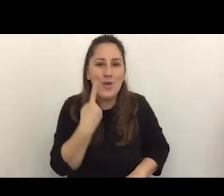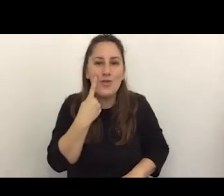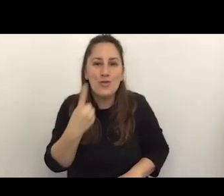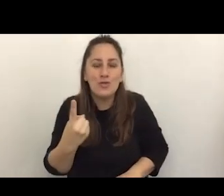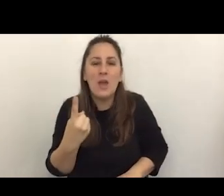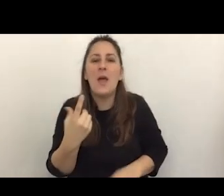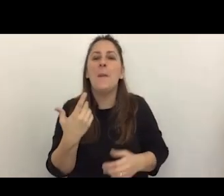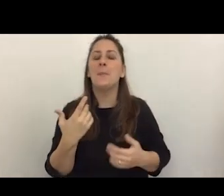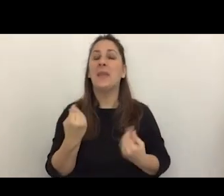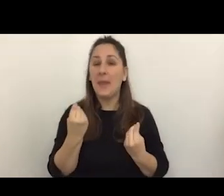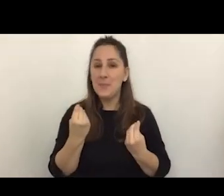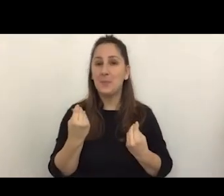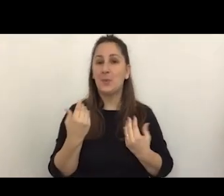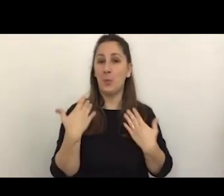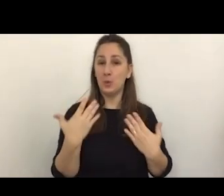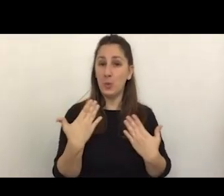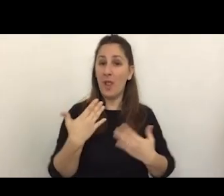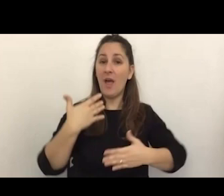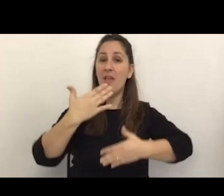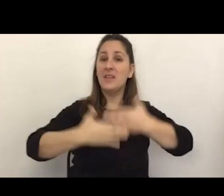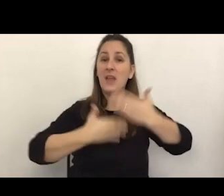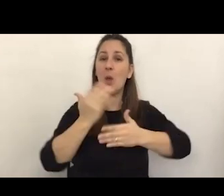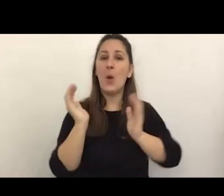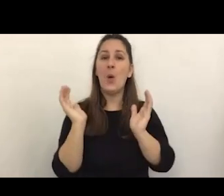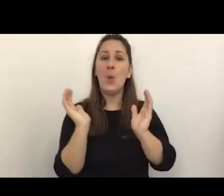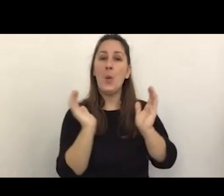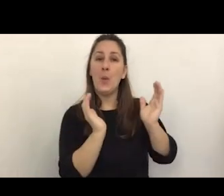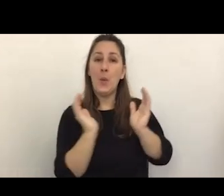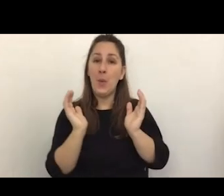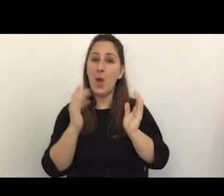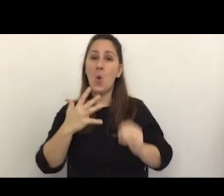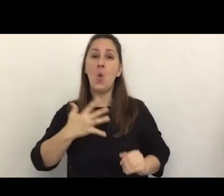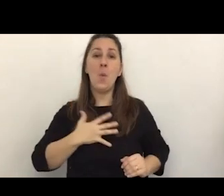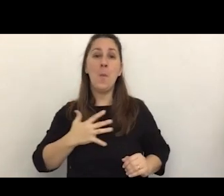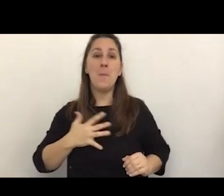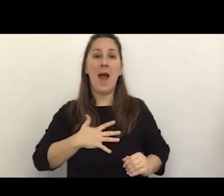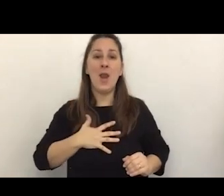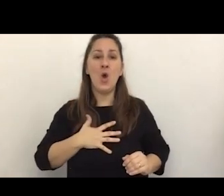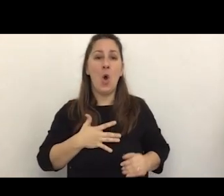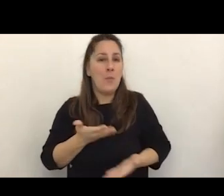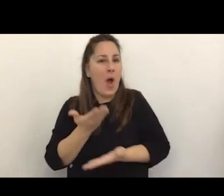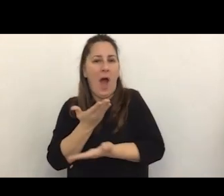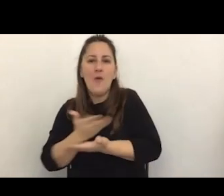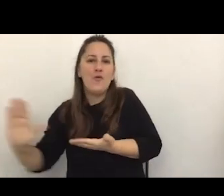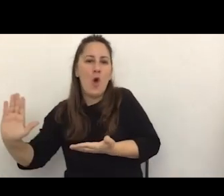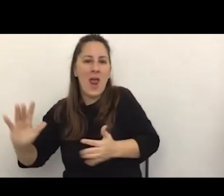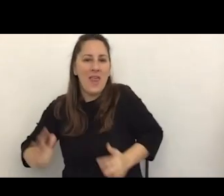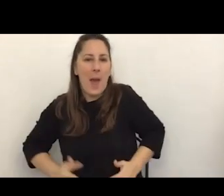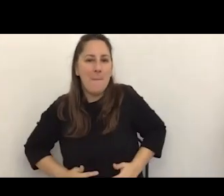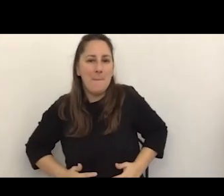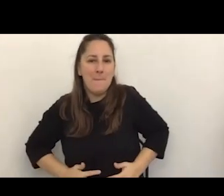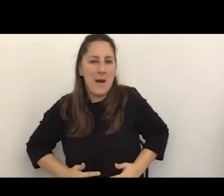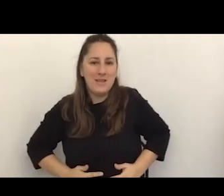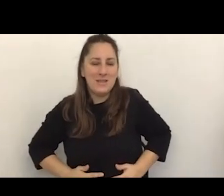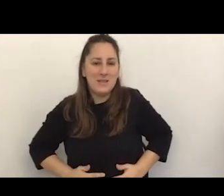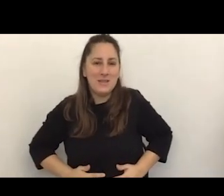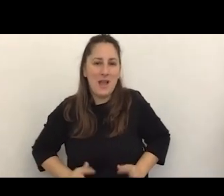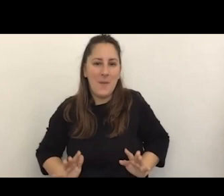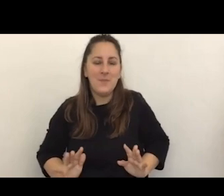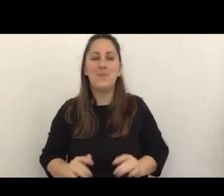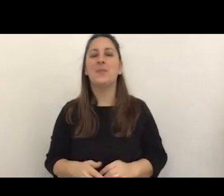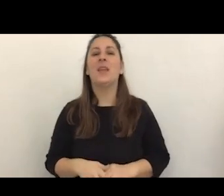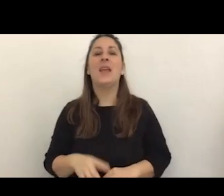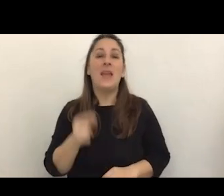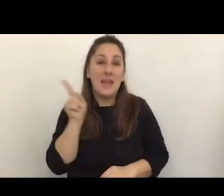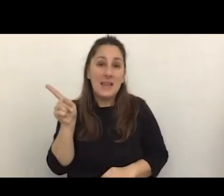desarrollar un bebé humano fuera del seno materno. En consecuencia, en general es la mujer